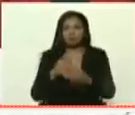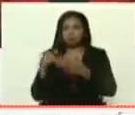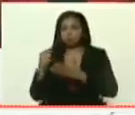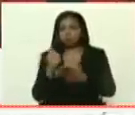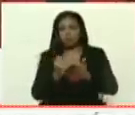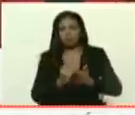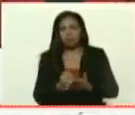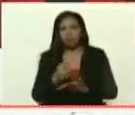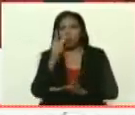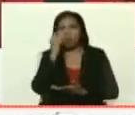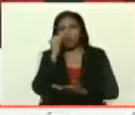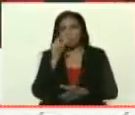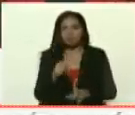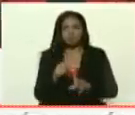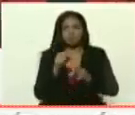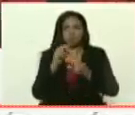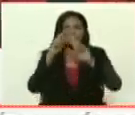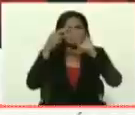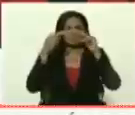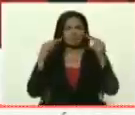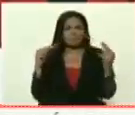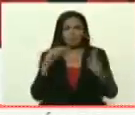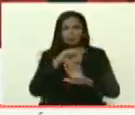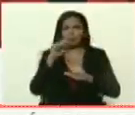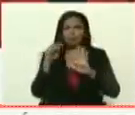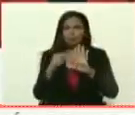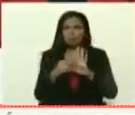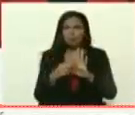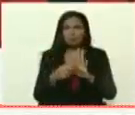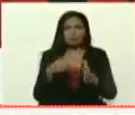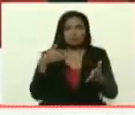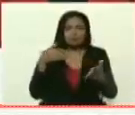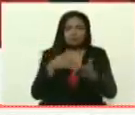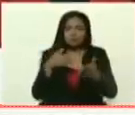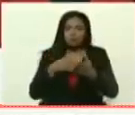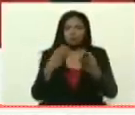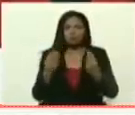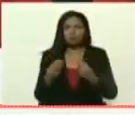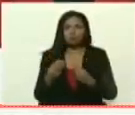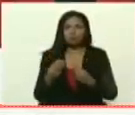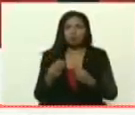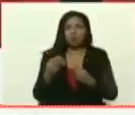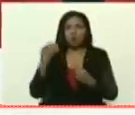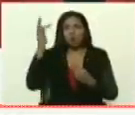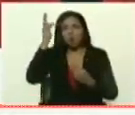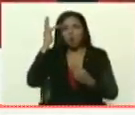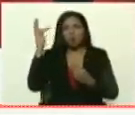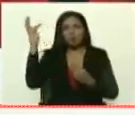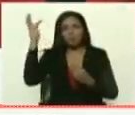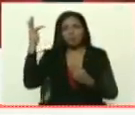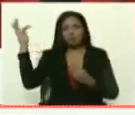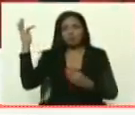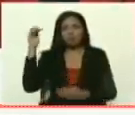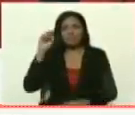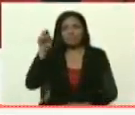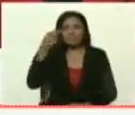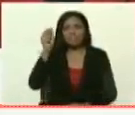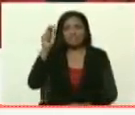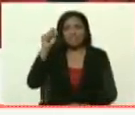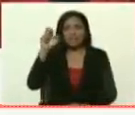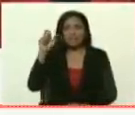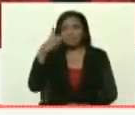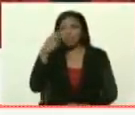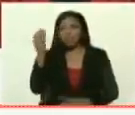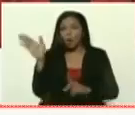hombre esencialmente de paz. Me insistió mucho en la filosofía de Mahatma Gandhi, de la paz, de la no